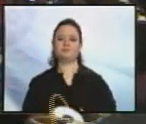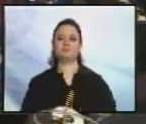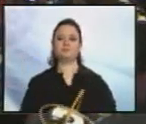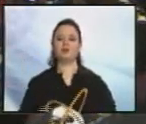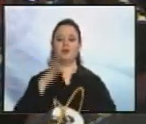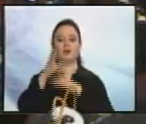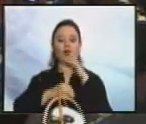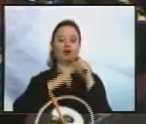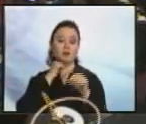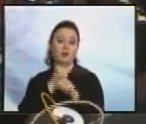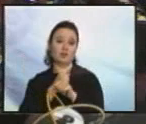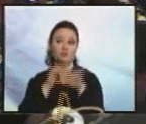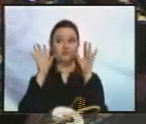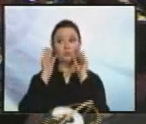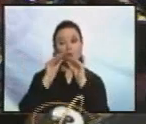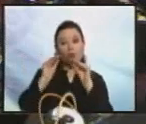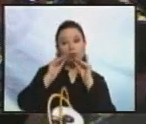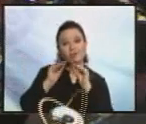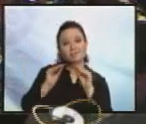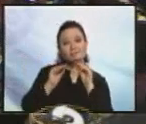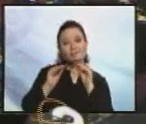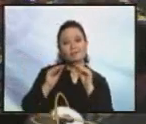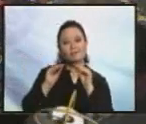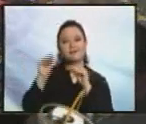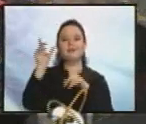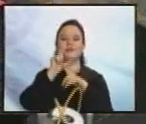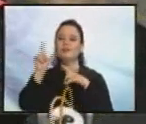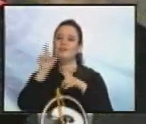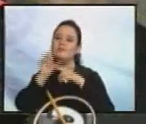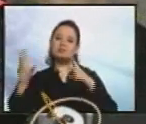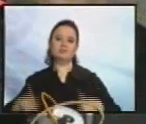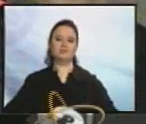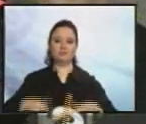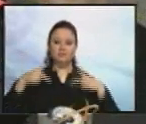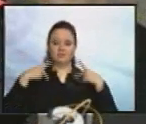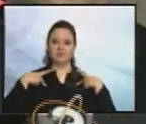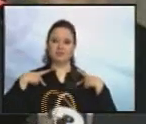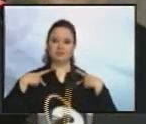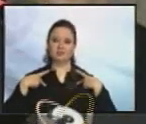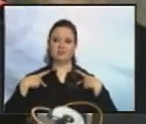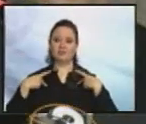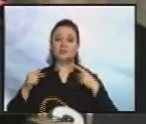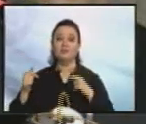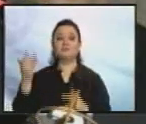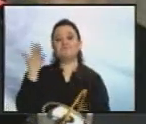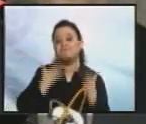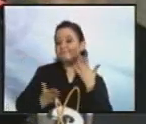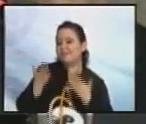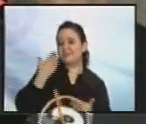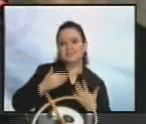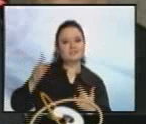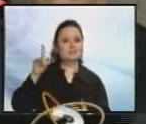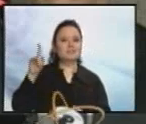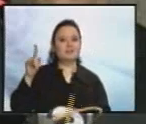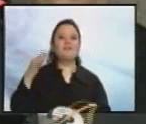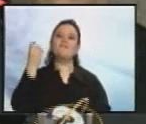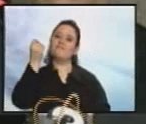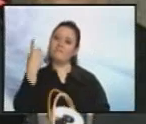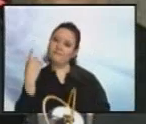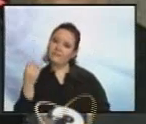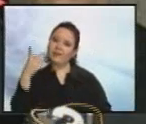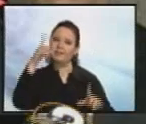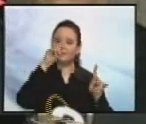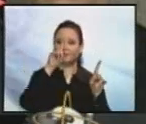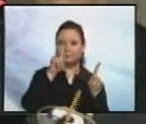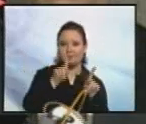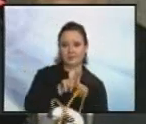Los años enseñan algunas cosas de la vida, y si acaso no fuera suficiente el